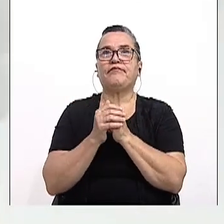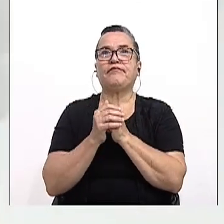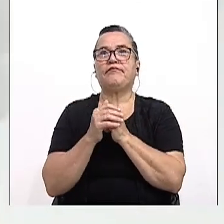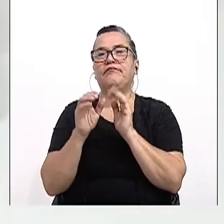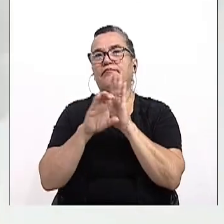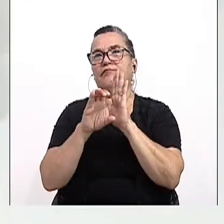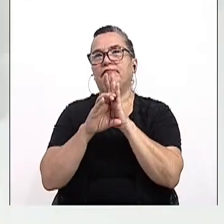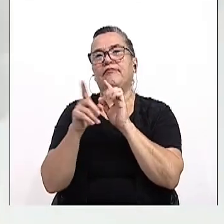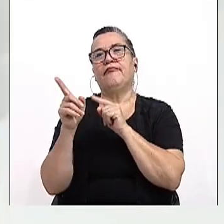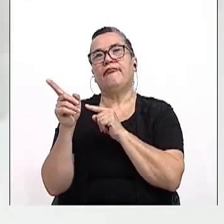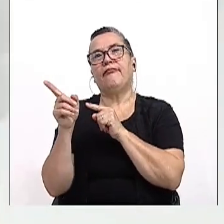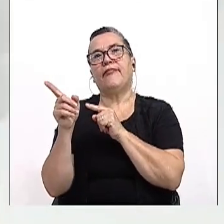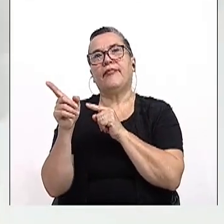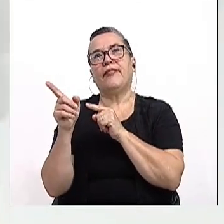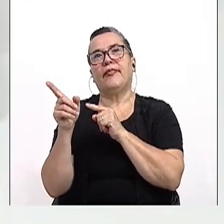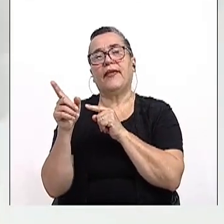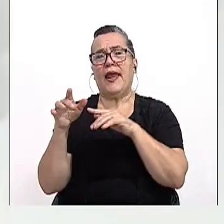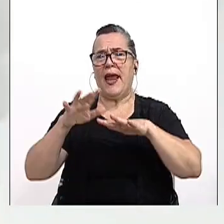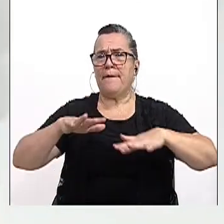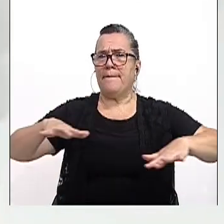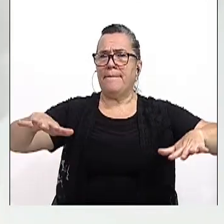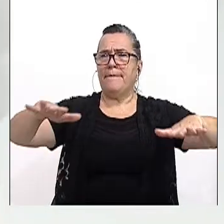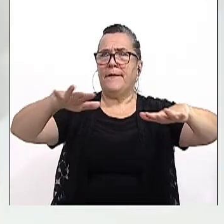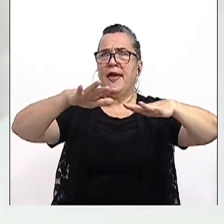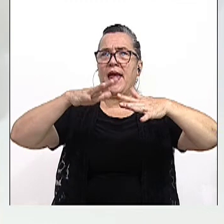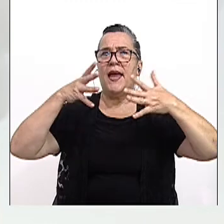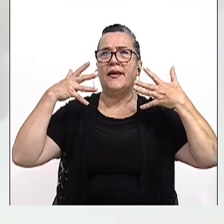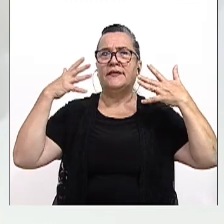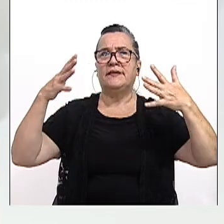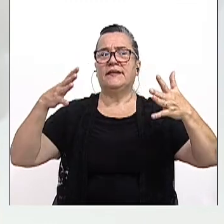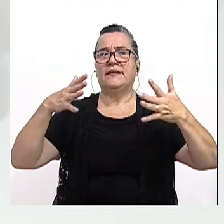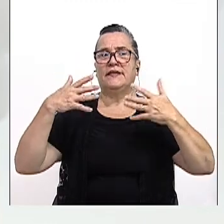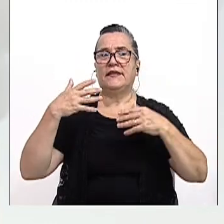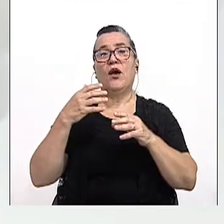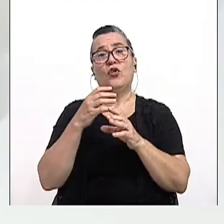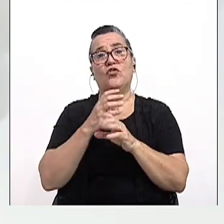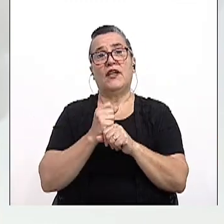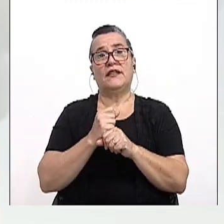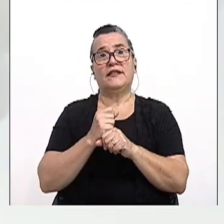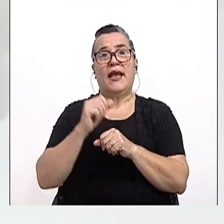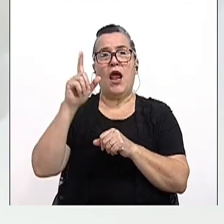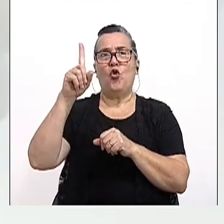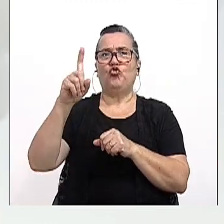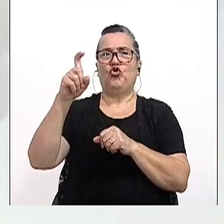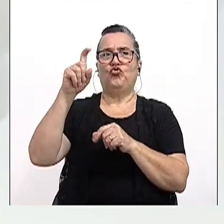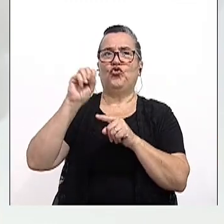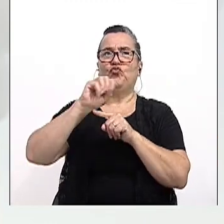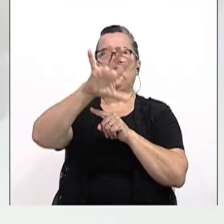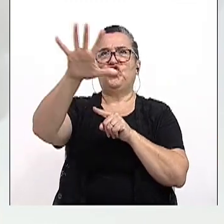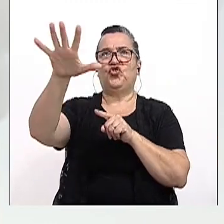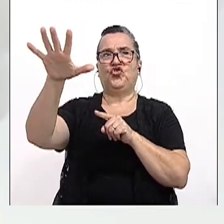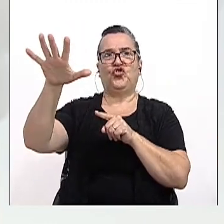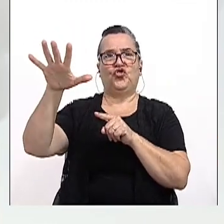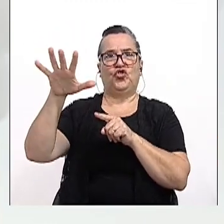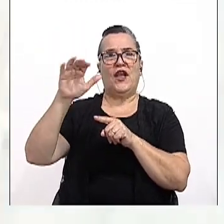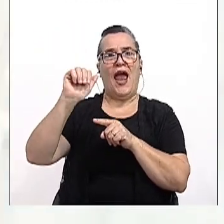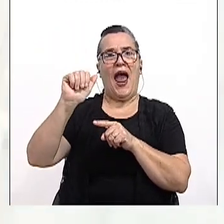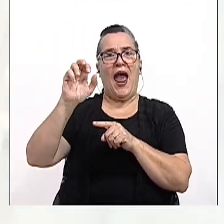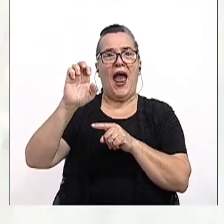coloides. Y en el medio ambiente, por ejemplo, la fabricación de los aerosoles.